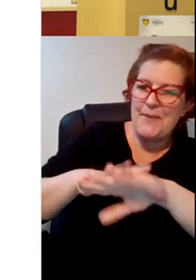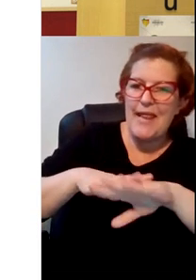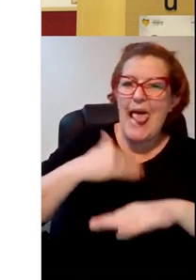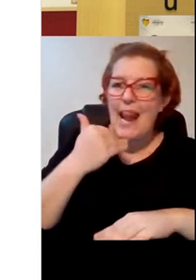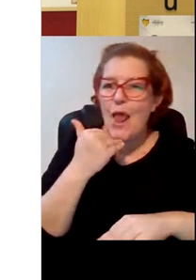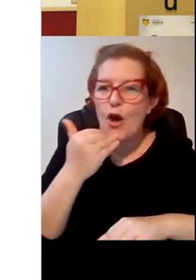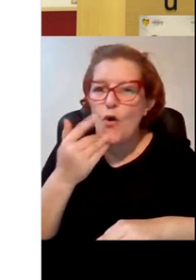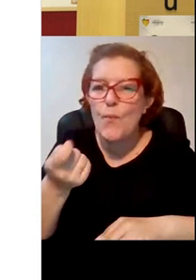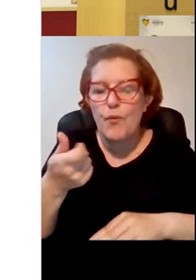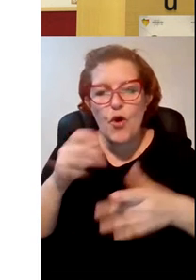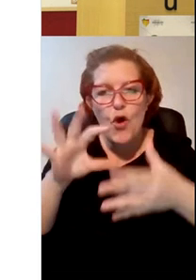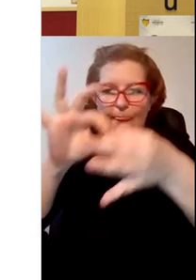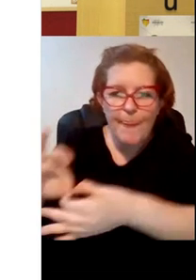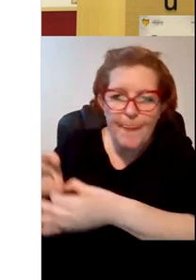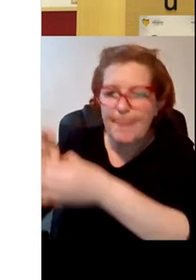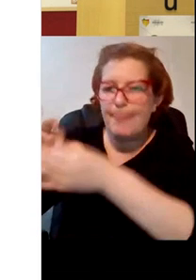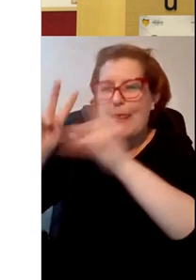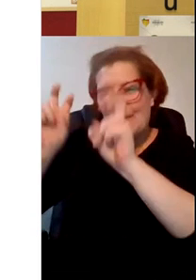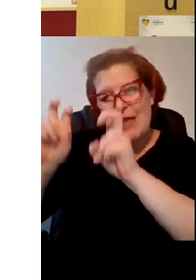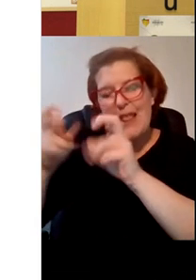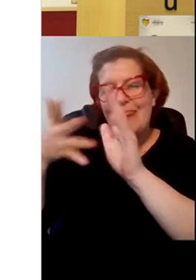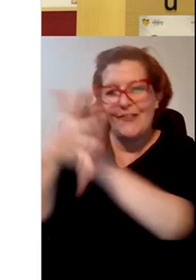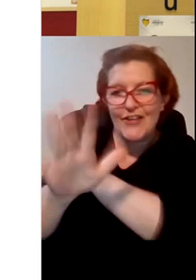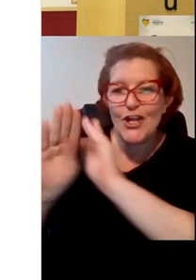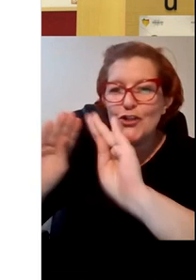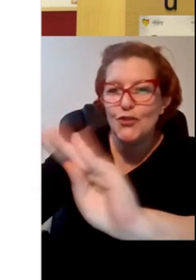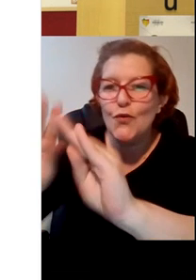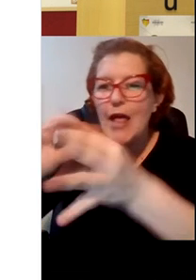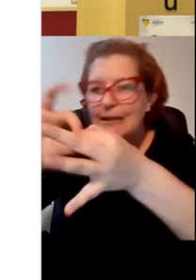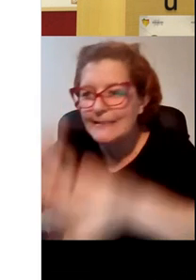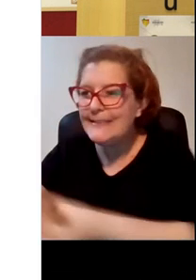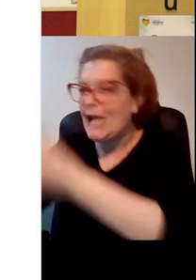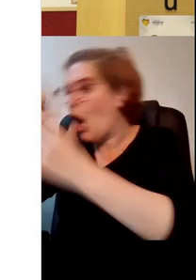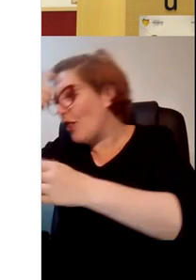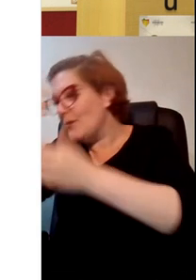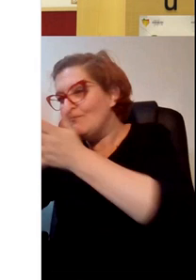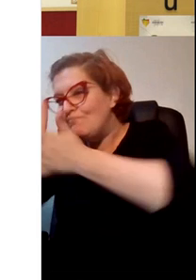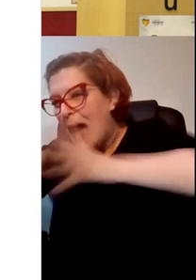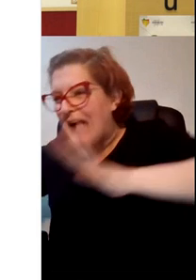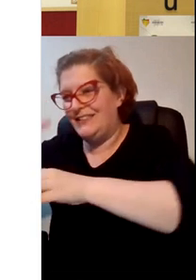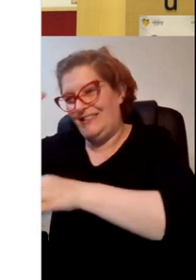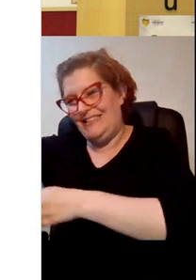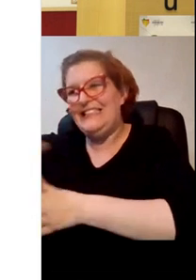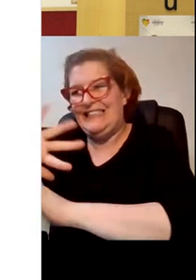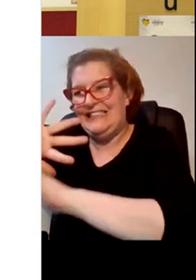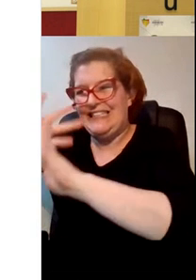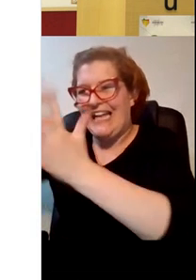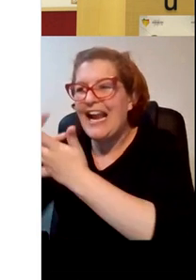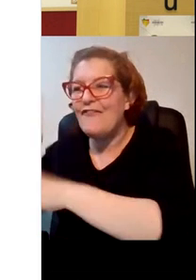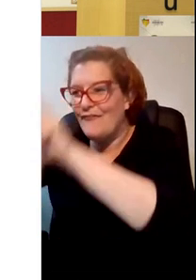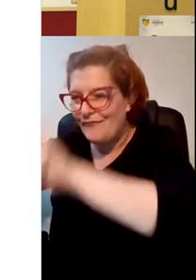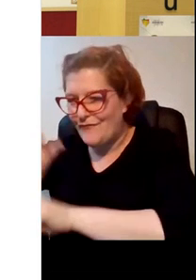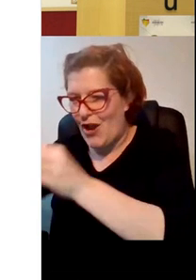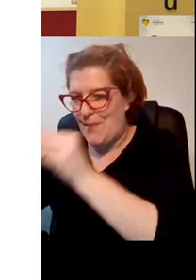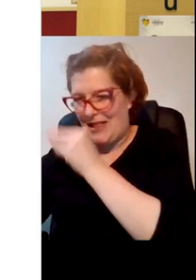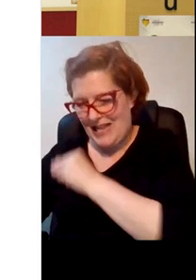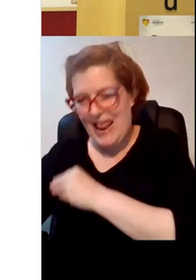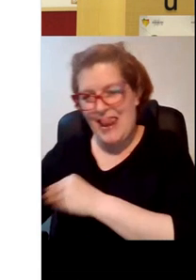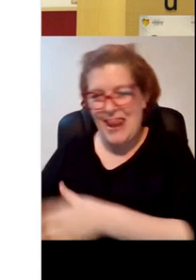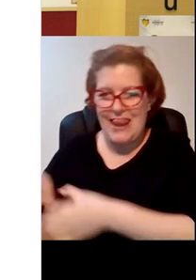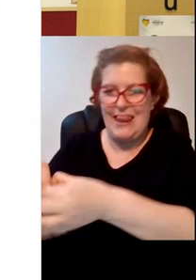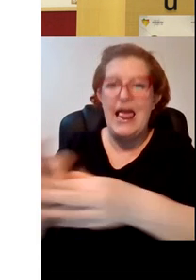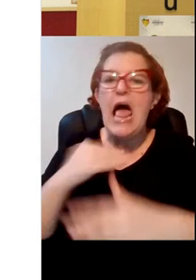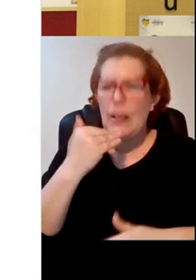alusivo a esa definición oa ese concepto que ellos habían definido bien algo interesante del glosario